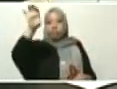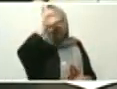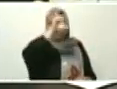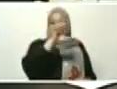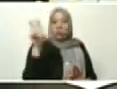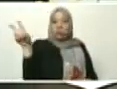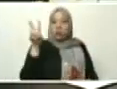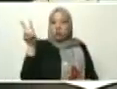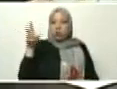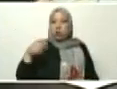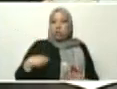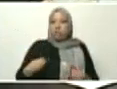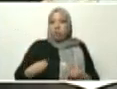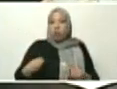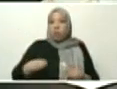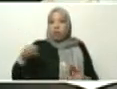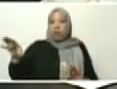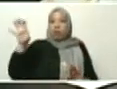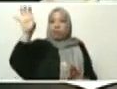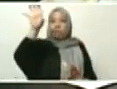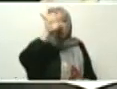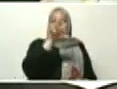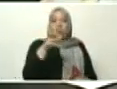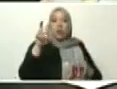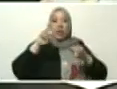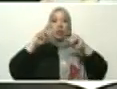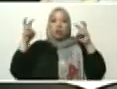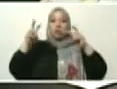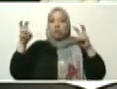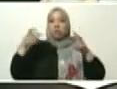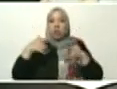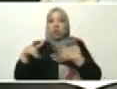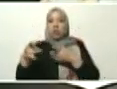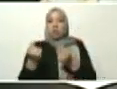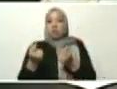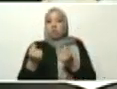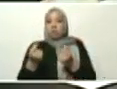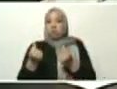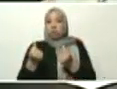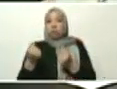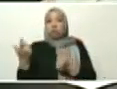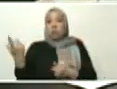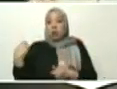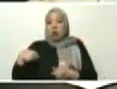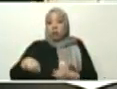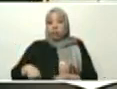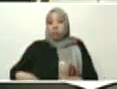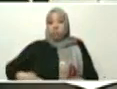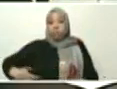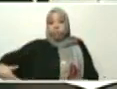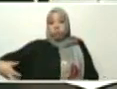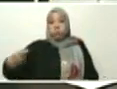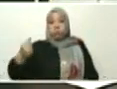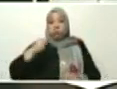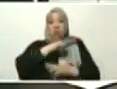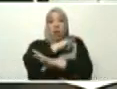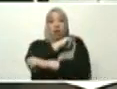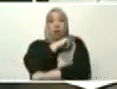ha utilizado el tema de los migrantes para enriquecerse, para